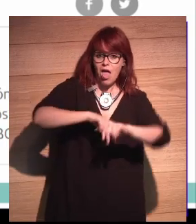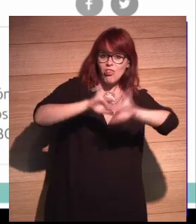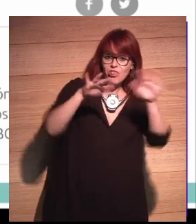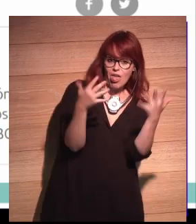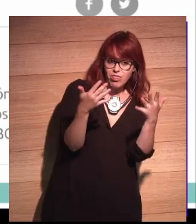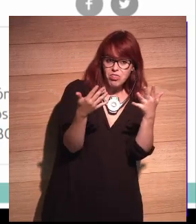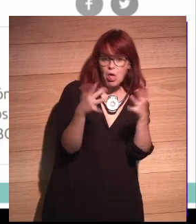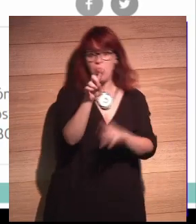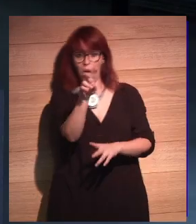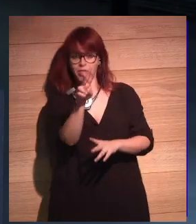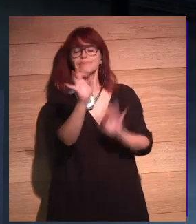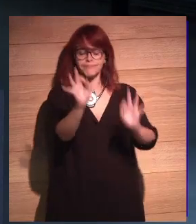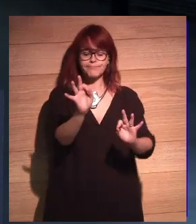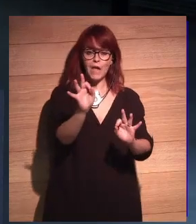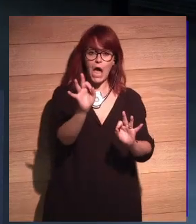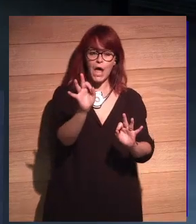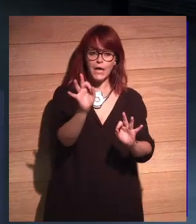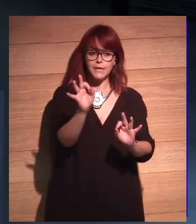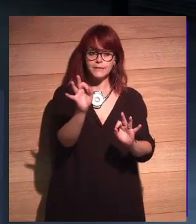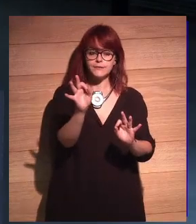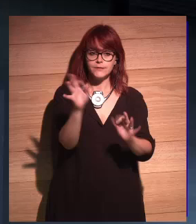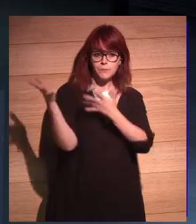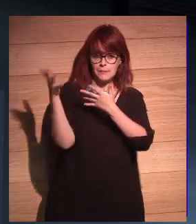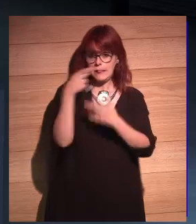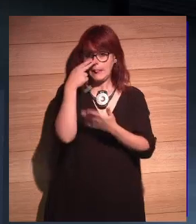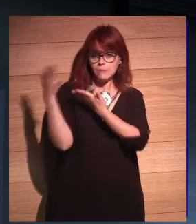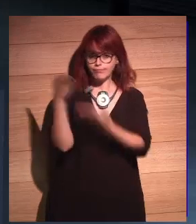mañana. ¿12? 12, sí, a las 12.